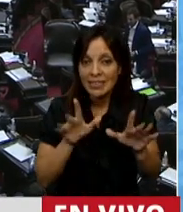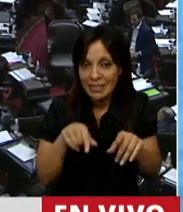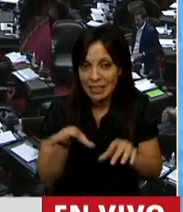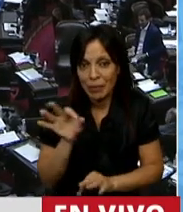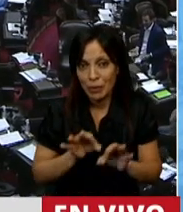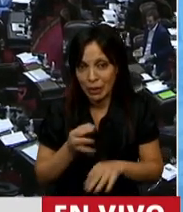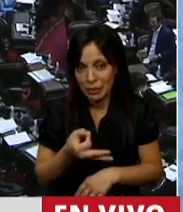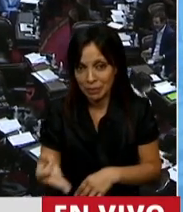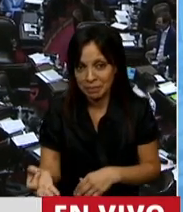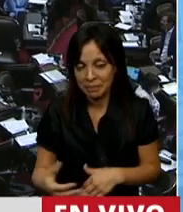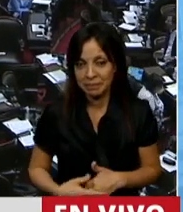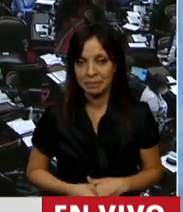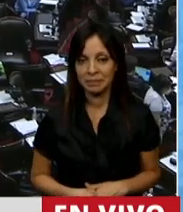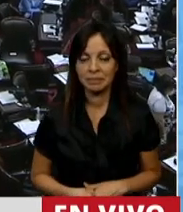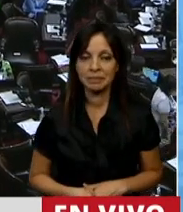proyecto.